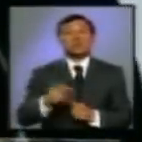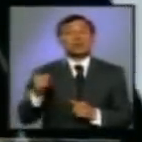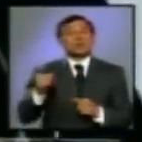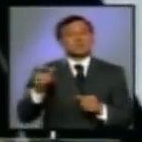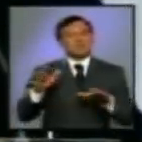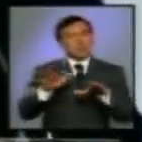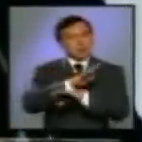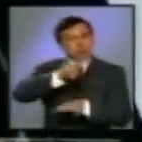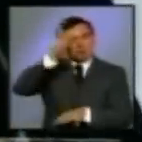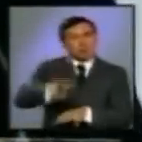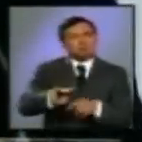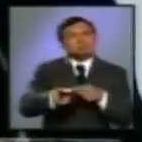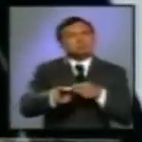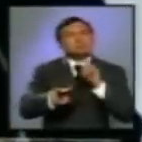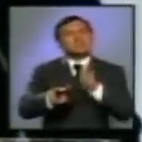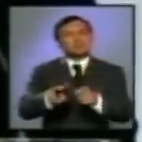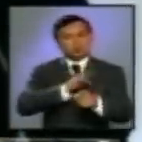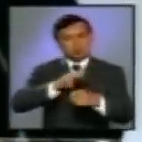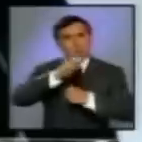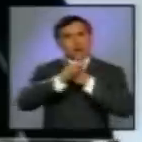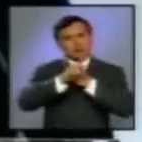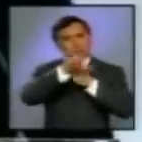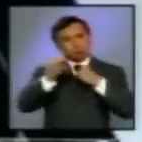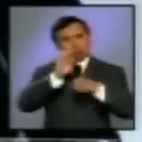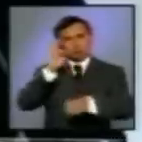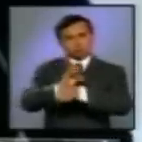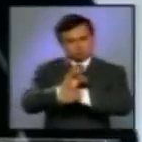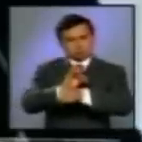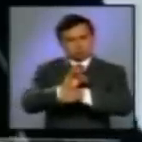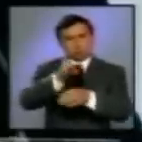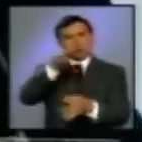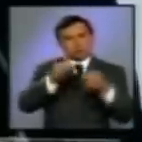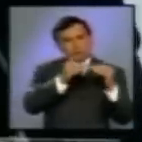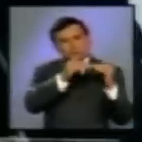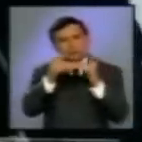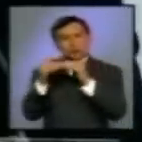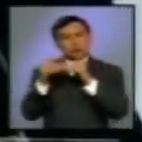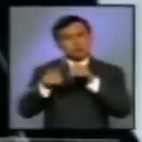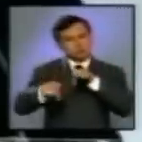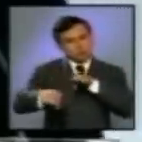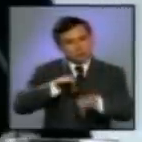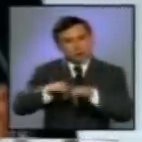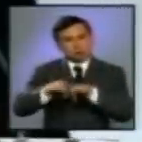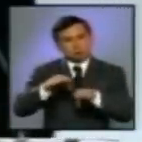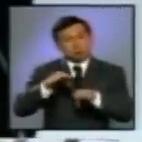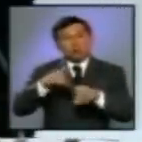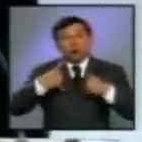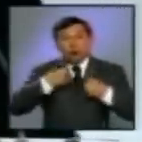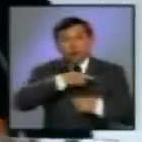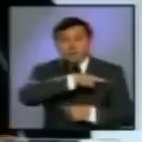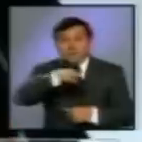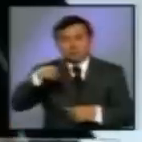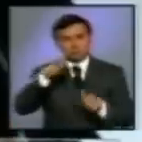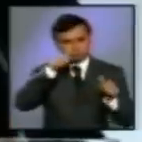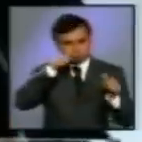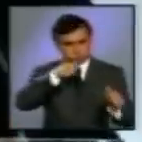justicia, con trabajo, atendiendo a los jóvenes. Vamos, desde los primeros